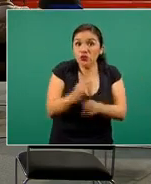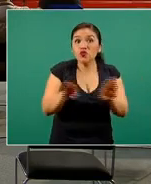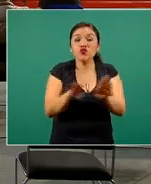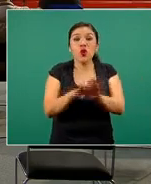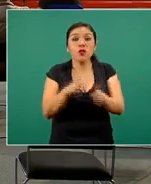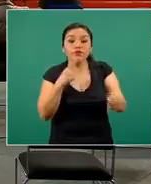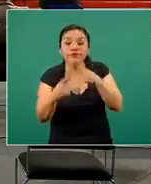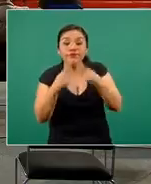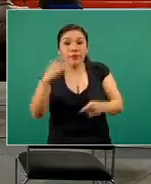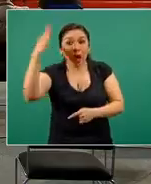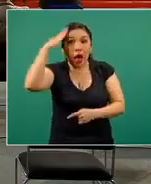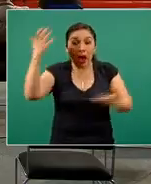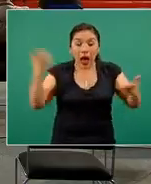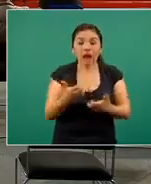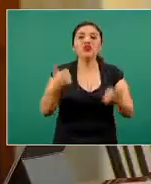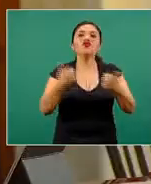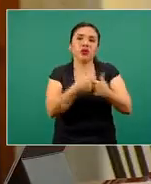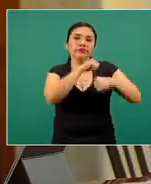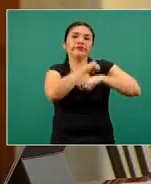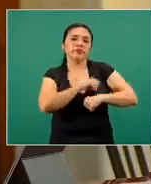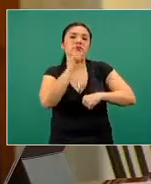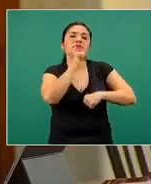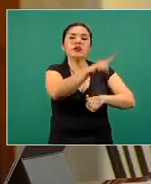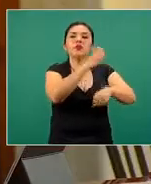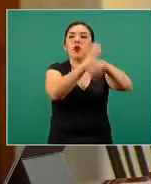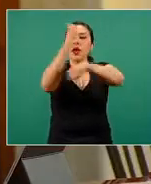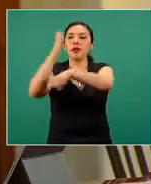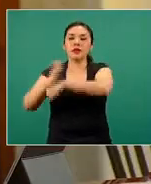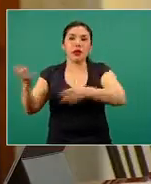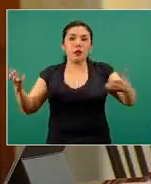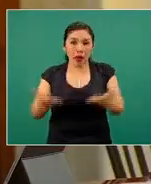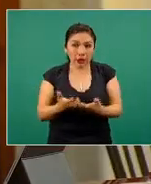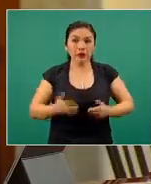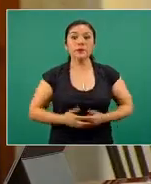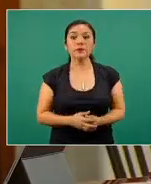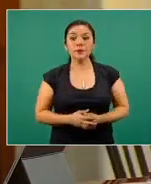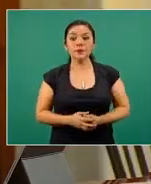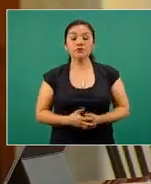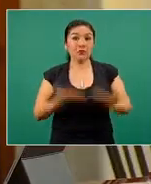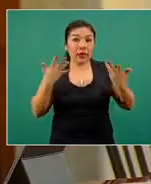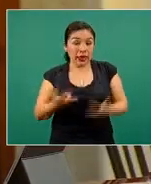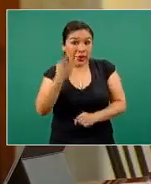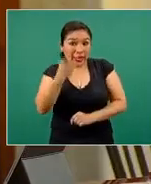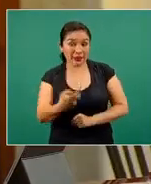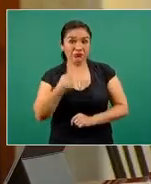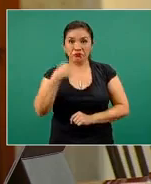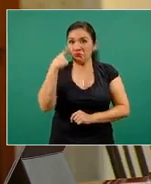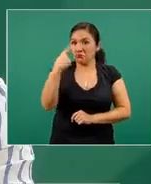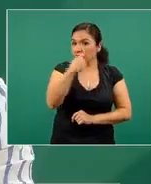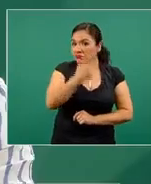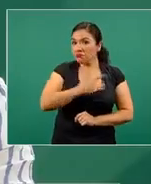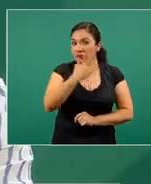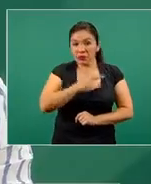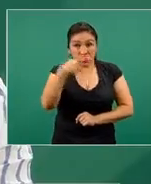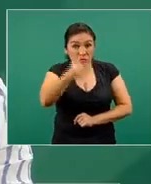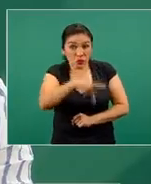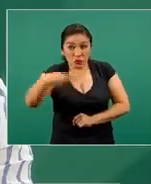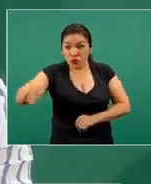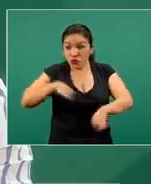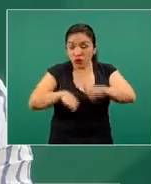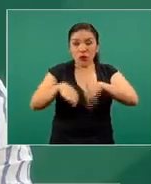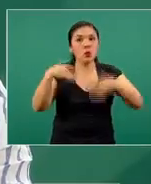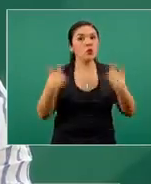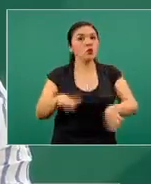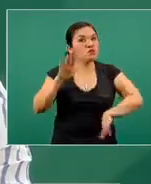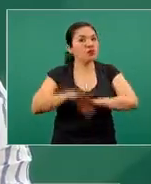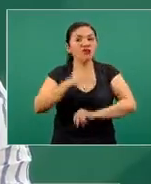comando de esa ejecución está a cargo de las entidades federativas, que desde nuestro punto de vista han hecho un trabajo excelente